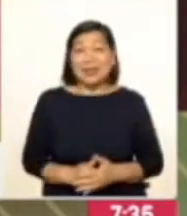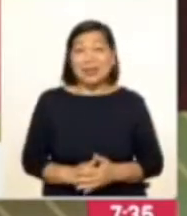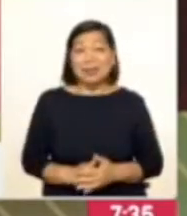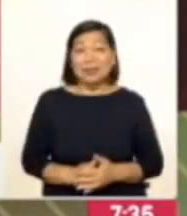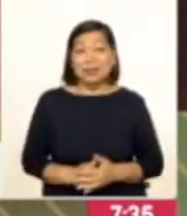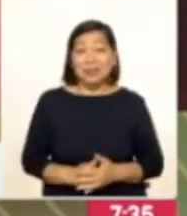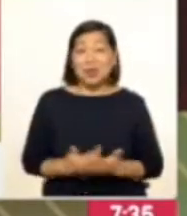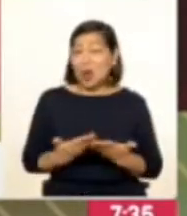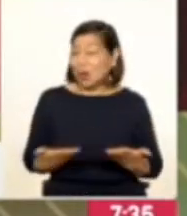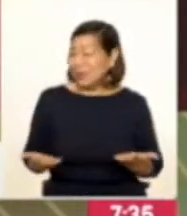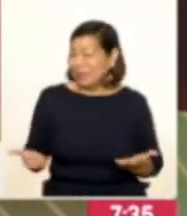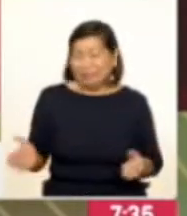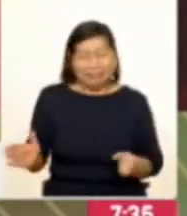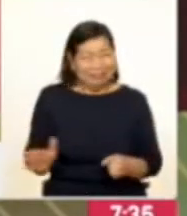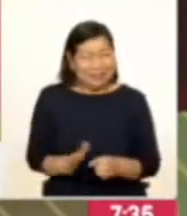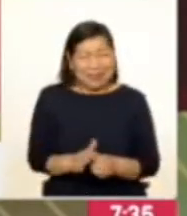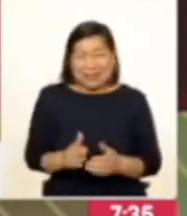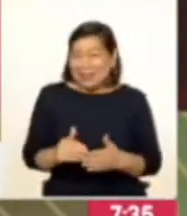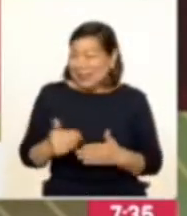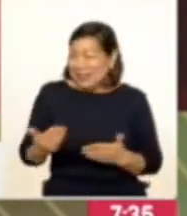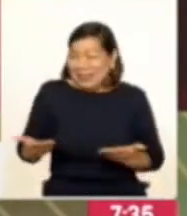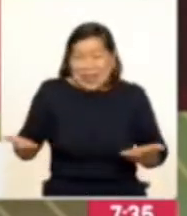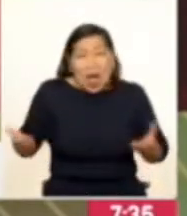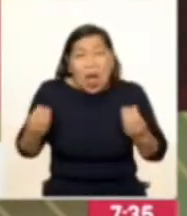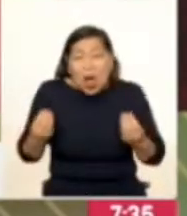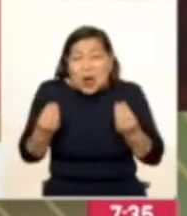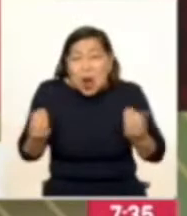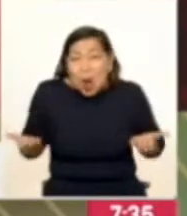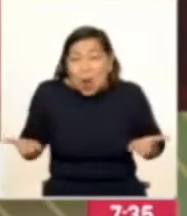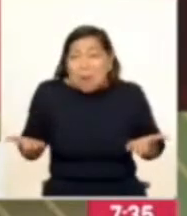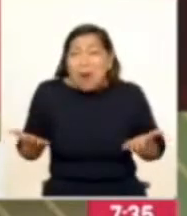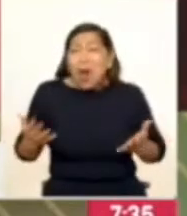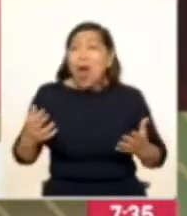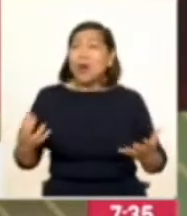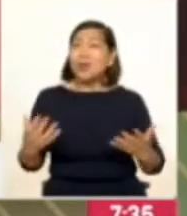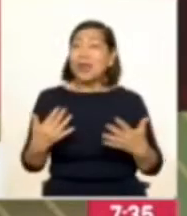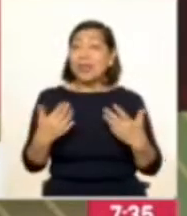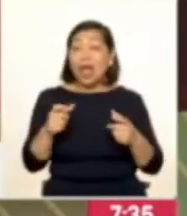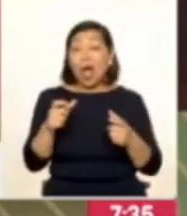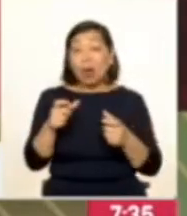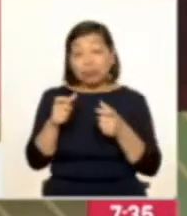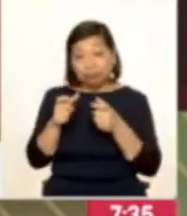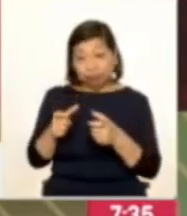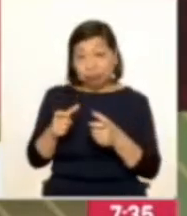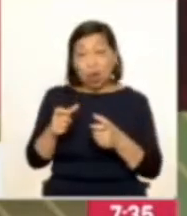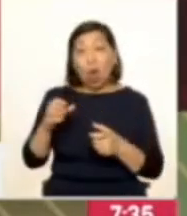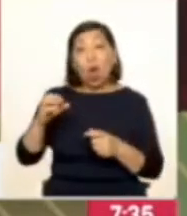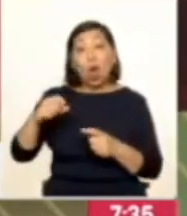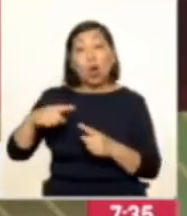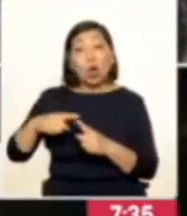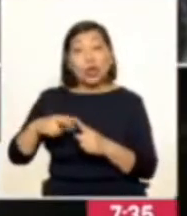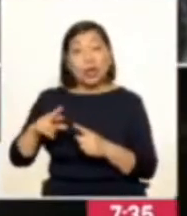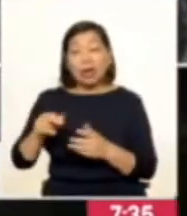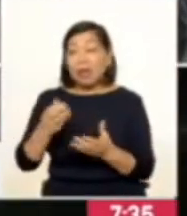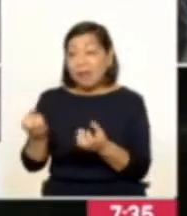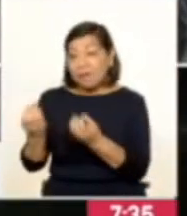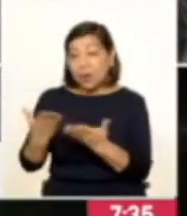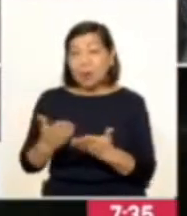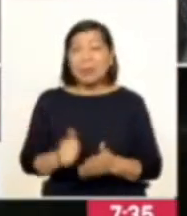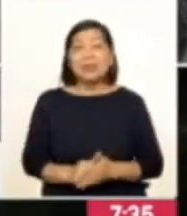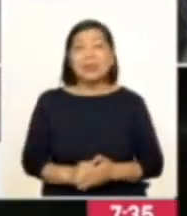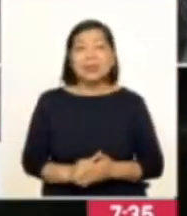una cosa absolutamente fuera de lugar y Que obviamente ya la contraloría inició Las investigaciones se ha pedido toda la información